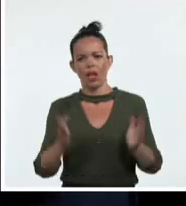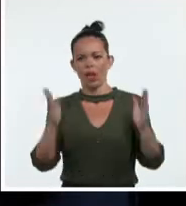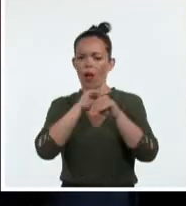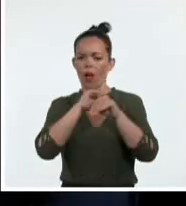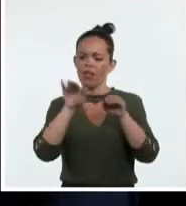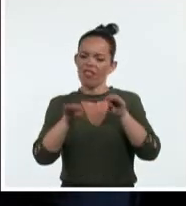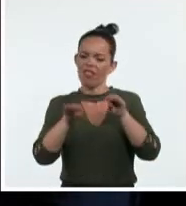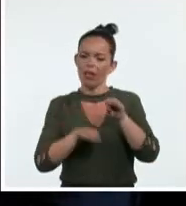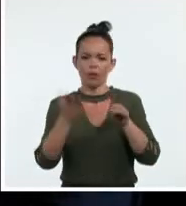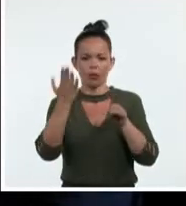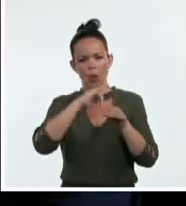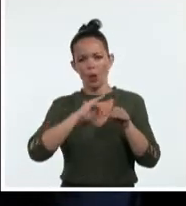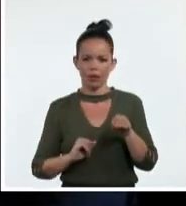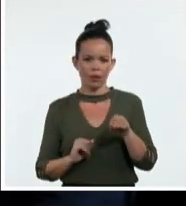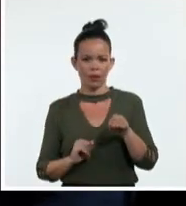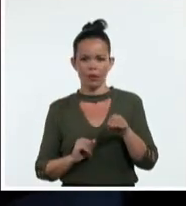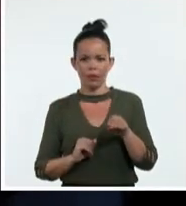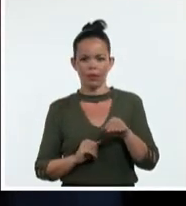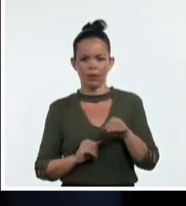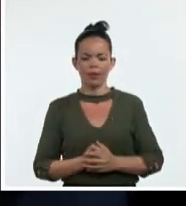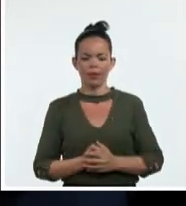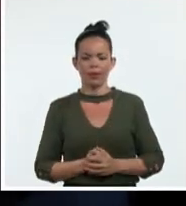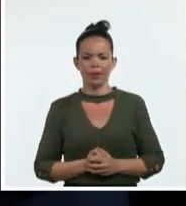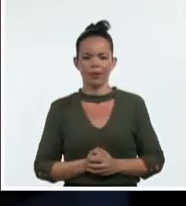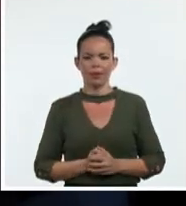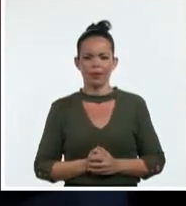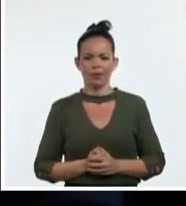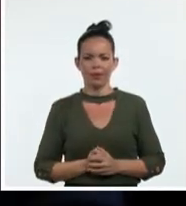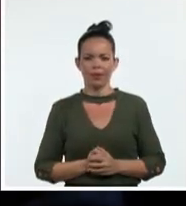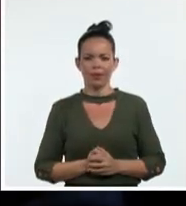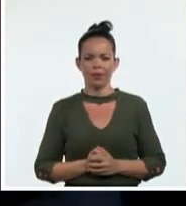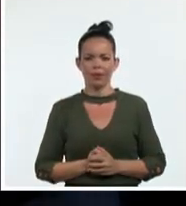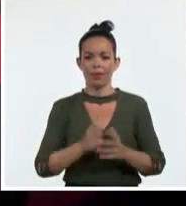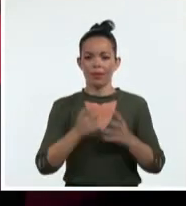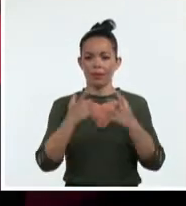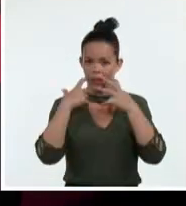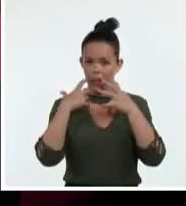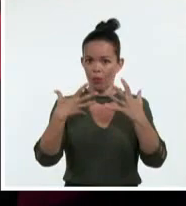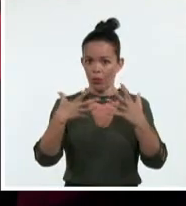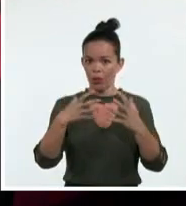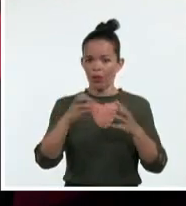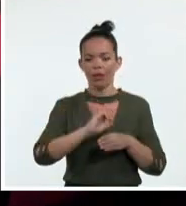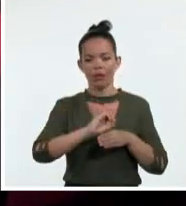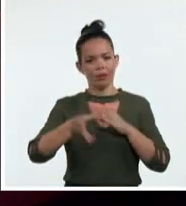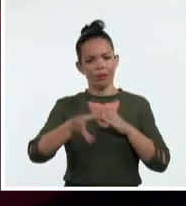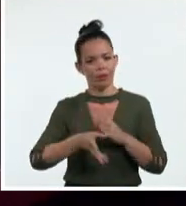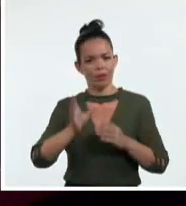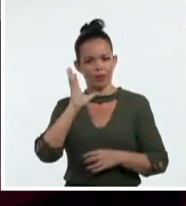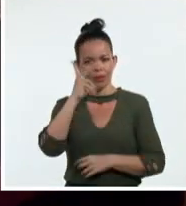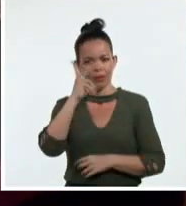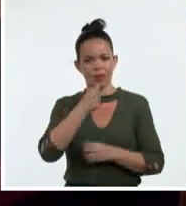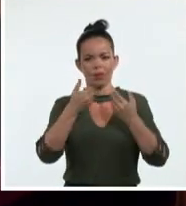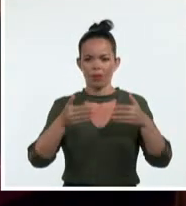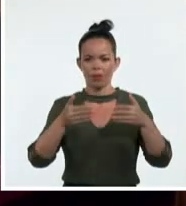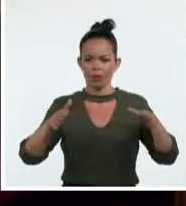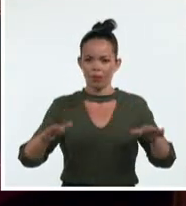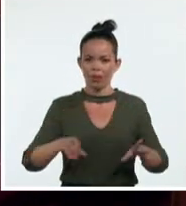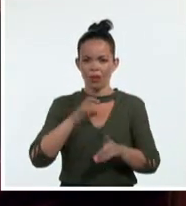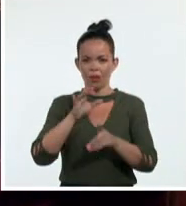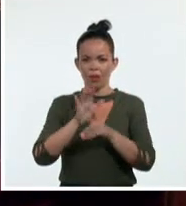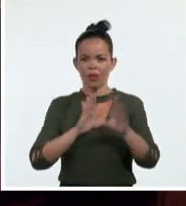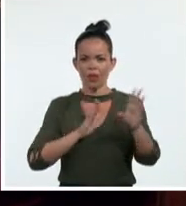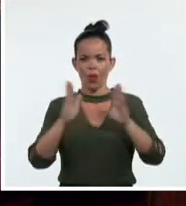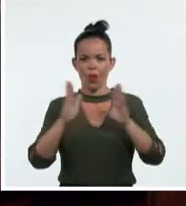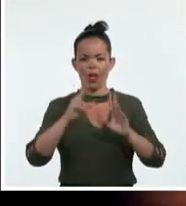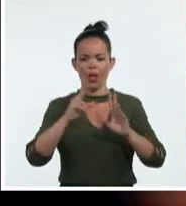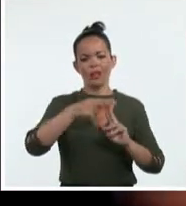No Importa, bajo la dirección general de Ramón Silverio y la artística de Adrián Hernández, inauguró la reciente jornada de teatro